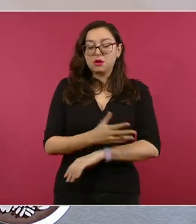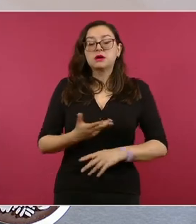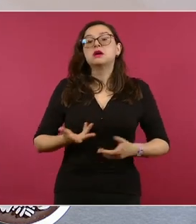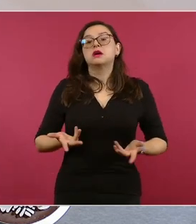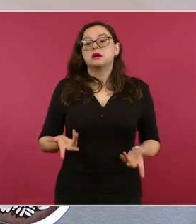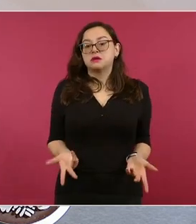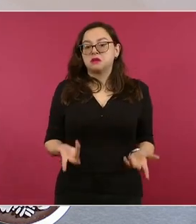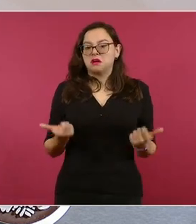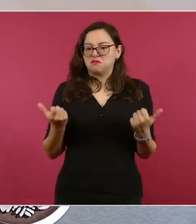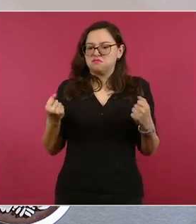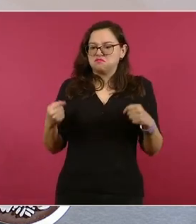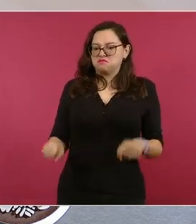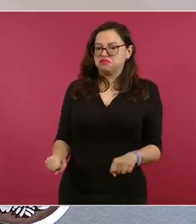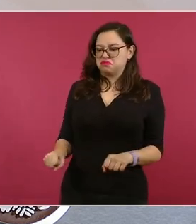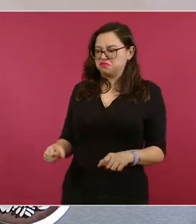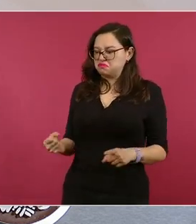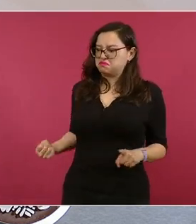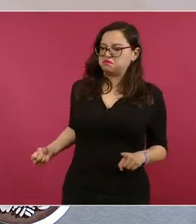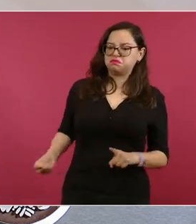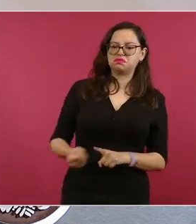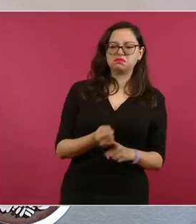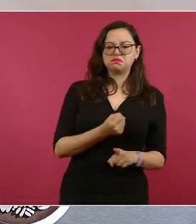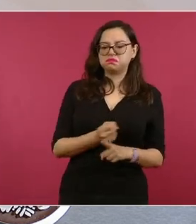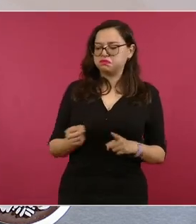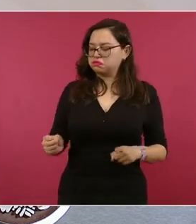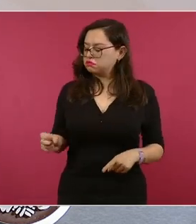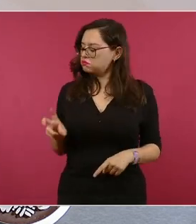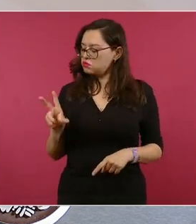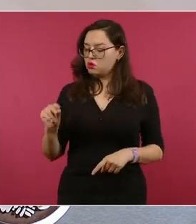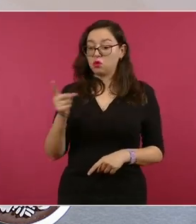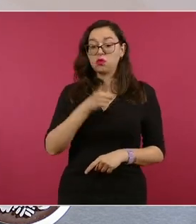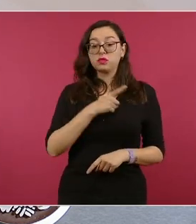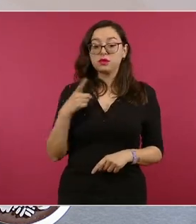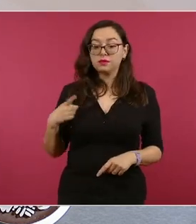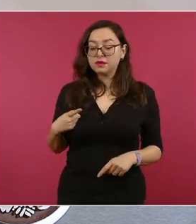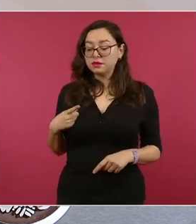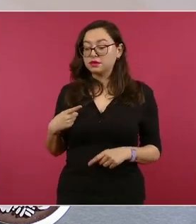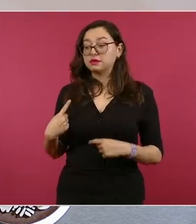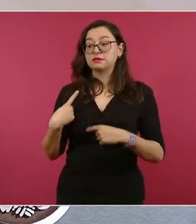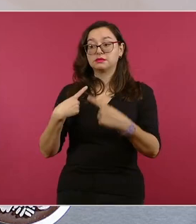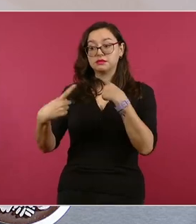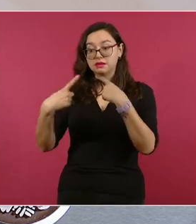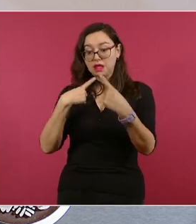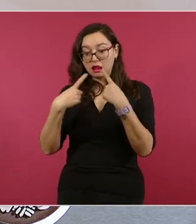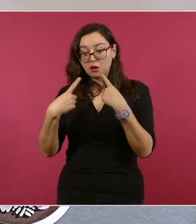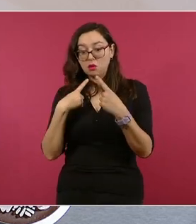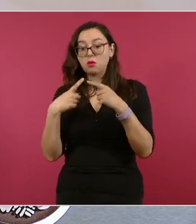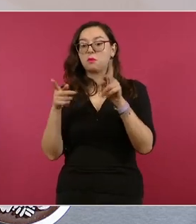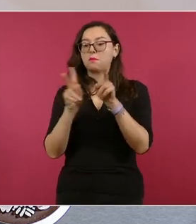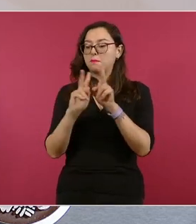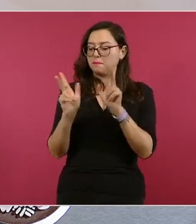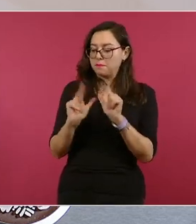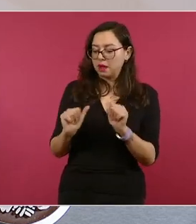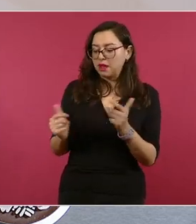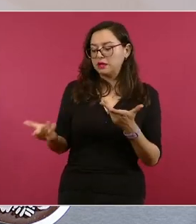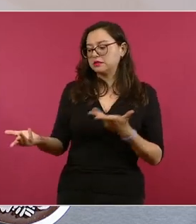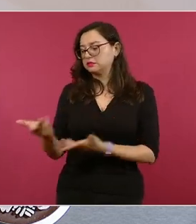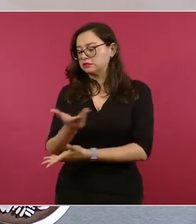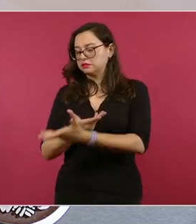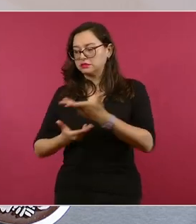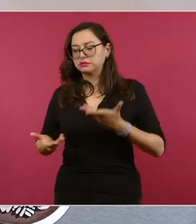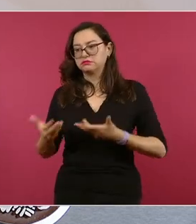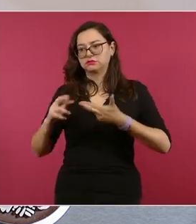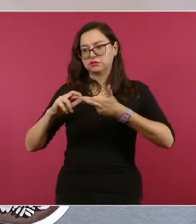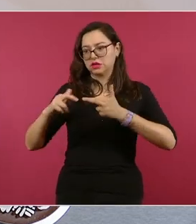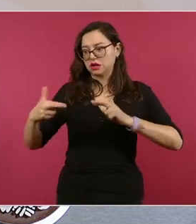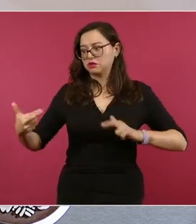la fuerza no es el mecanismo, es la paz, es el diálogo, y el uso de la fuerza, evitarlo y combatirlo en las